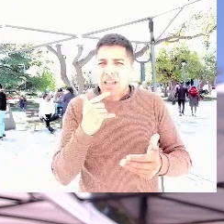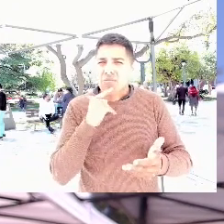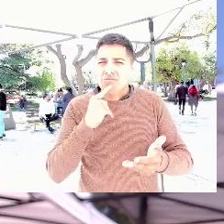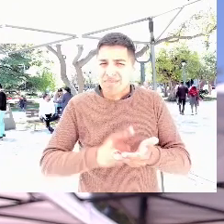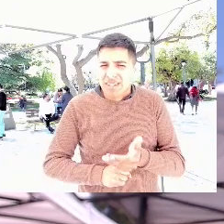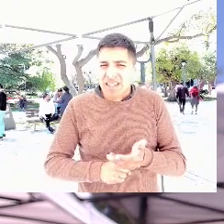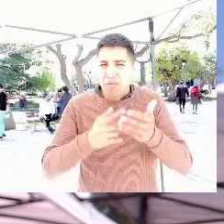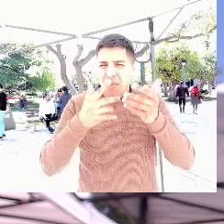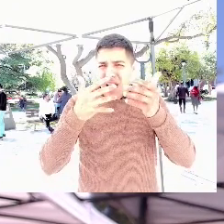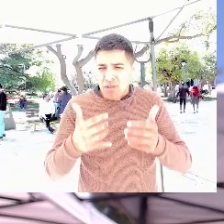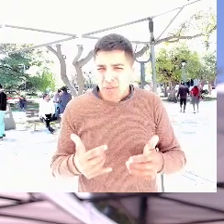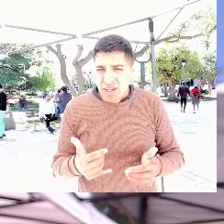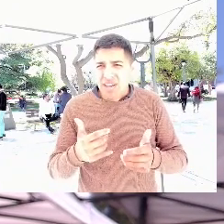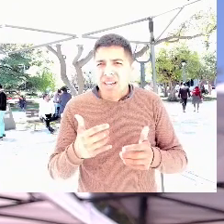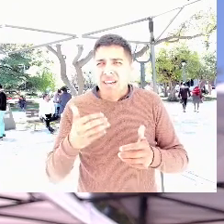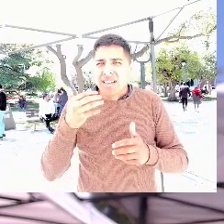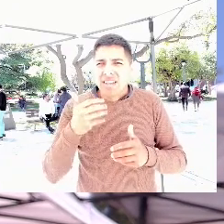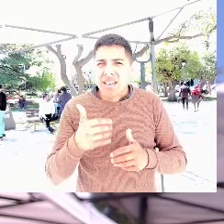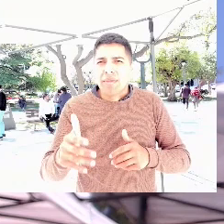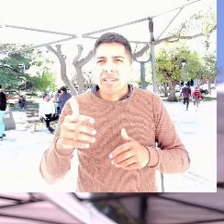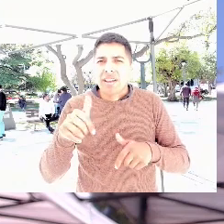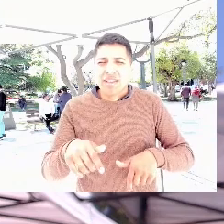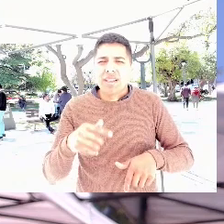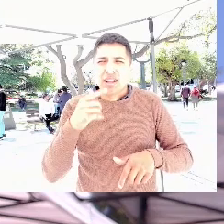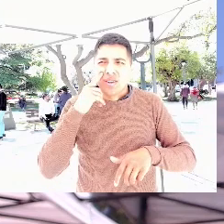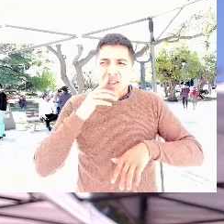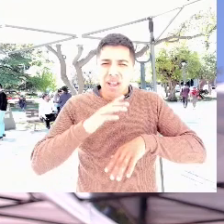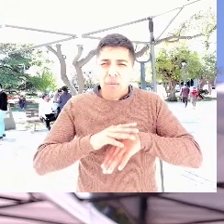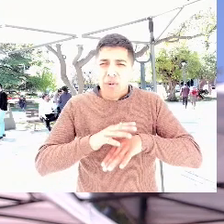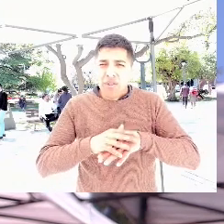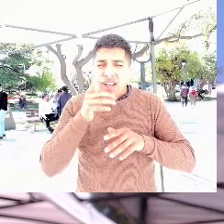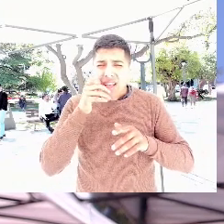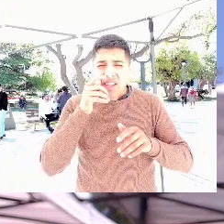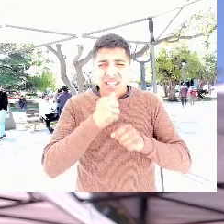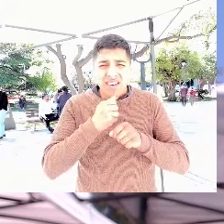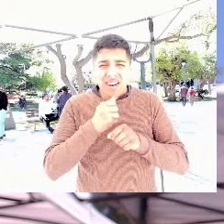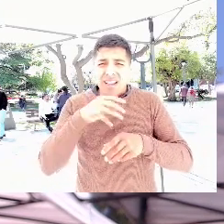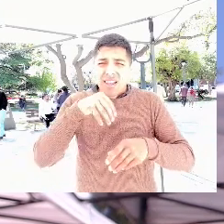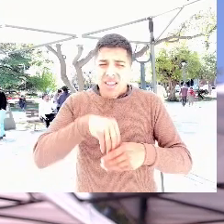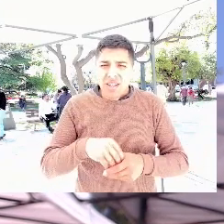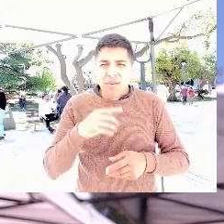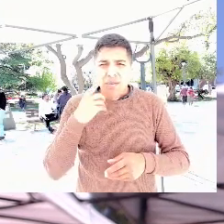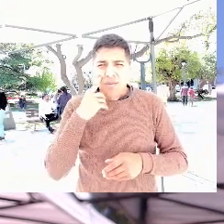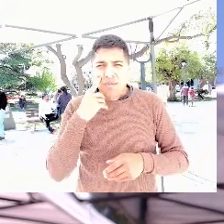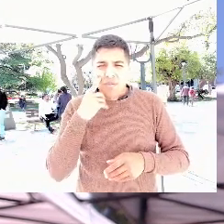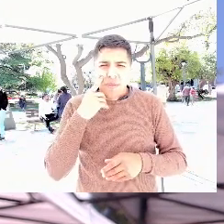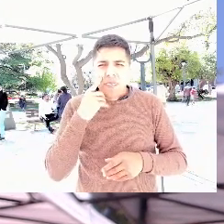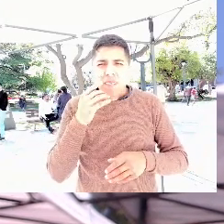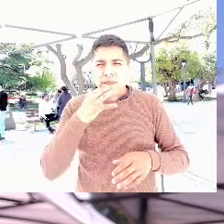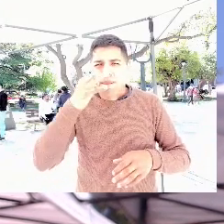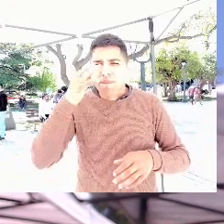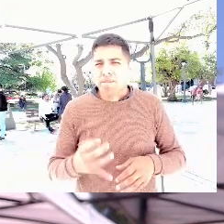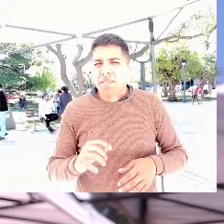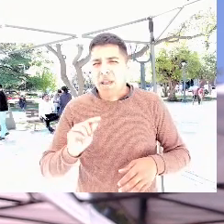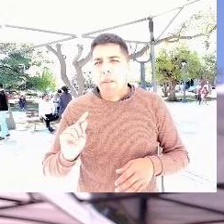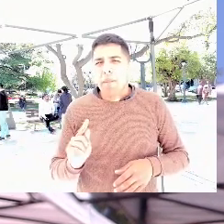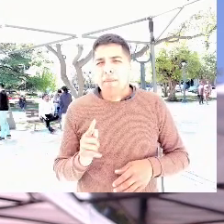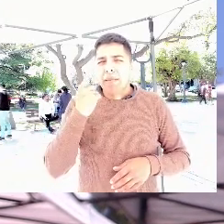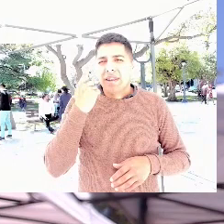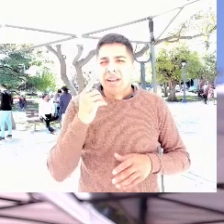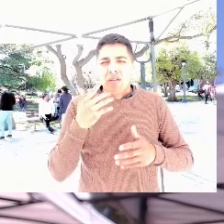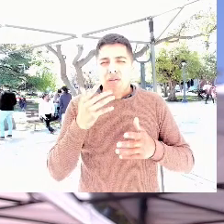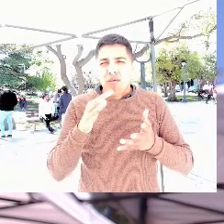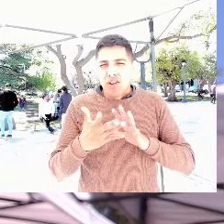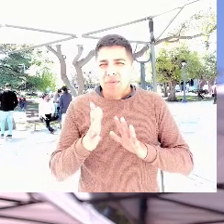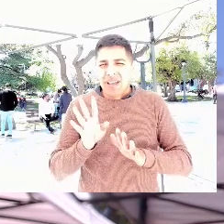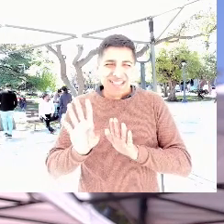de ellos y podemos llevar adelante la administración de este departamento, que es realmente la primera línea de defensa